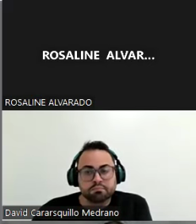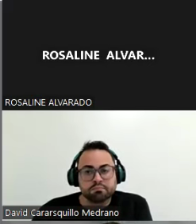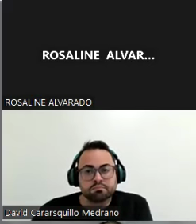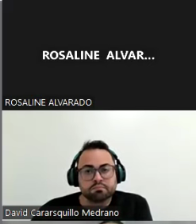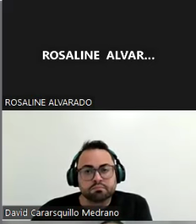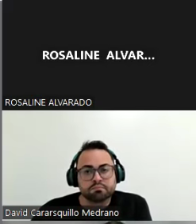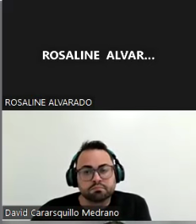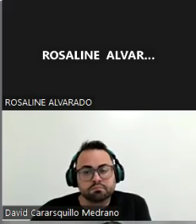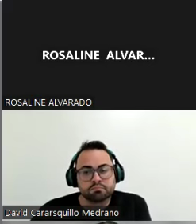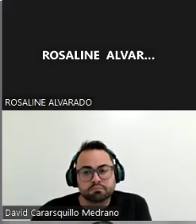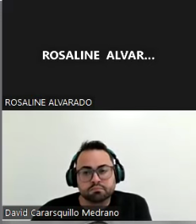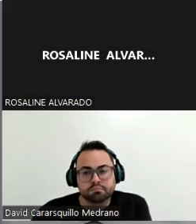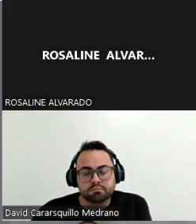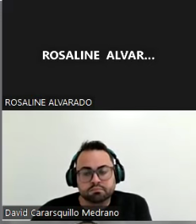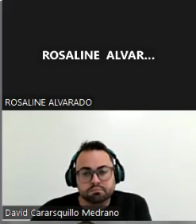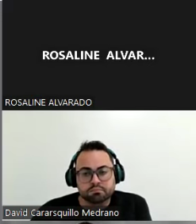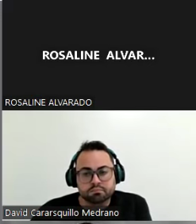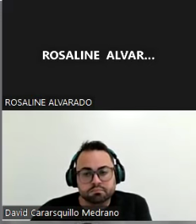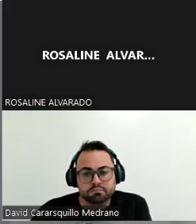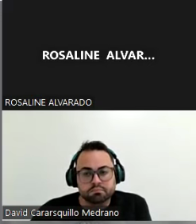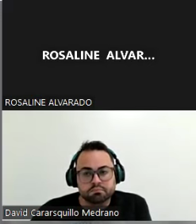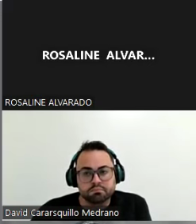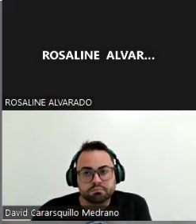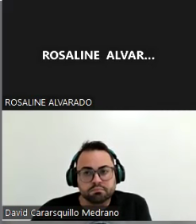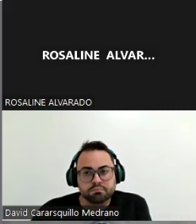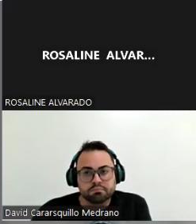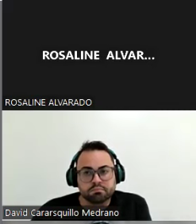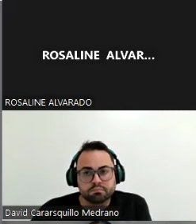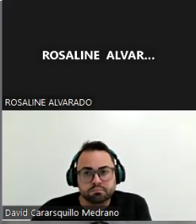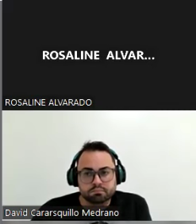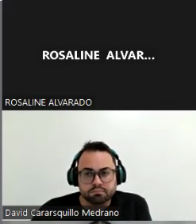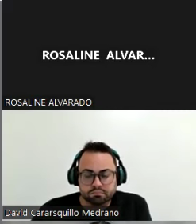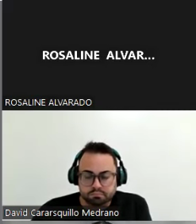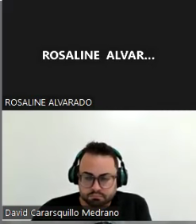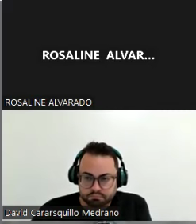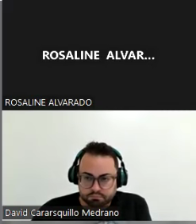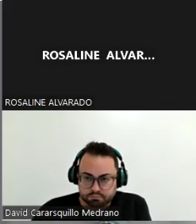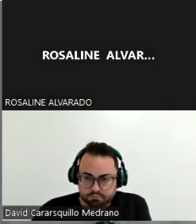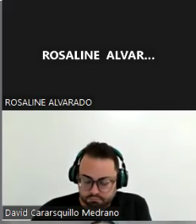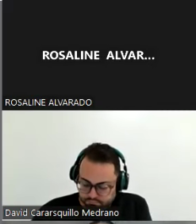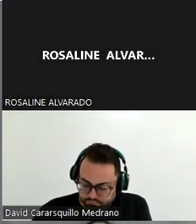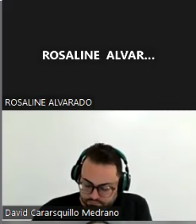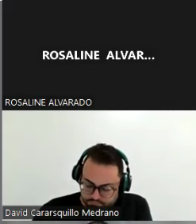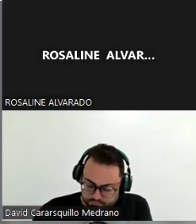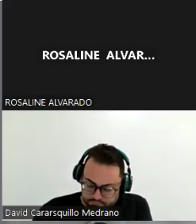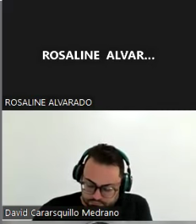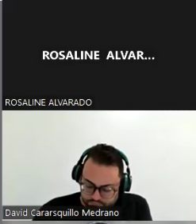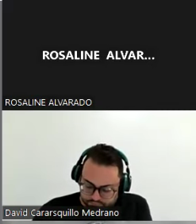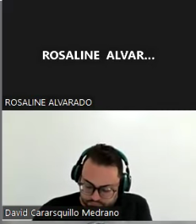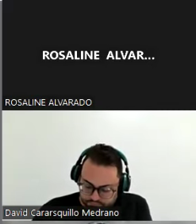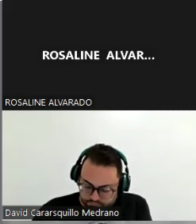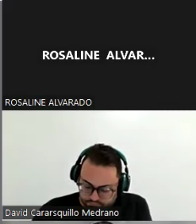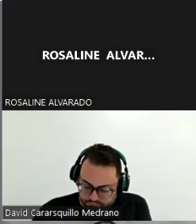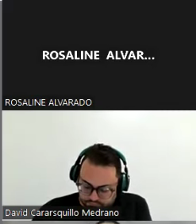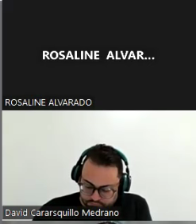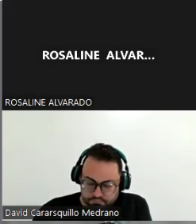esa misma dirección, Rosalind, gracias por traer eso. Eso es un punto súper importante. Yo estoy pendiente de coger